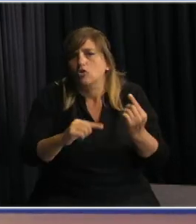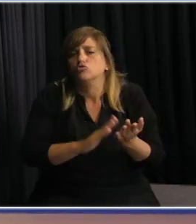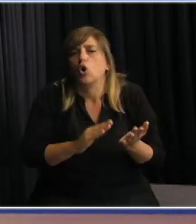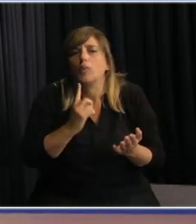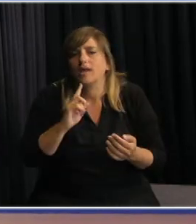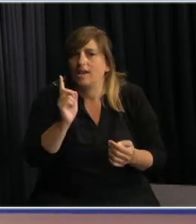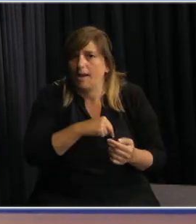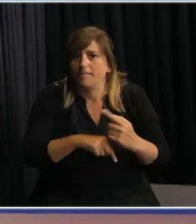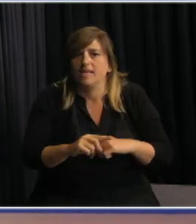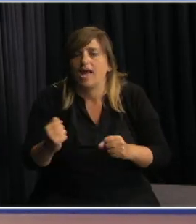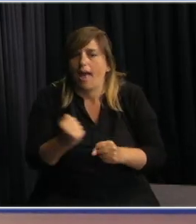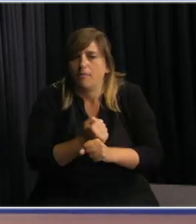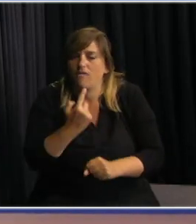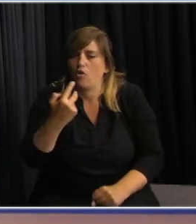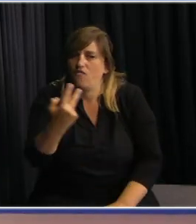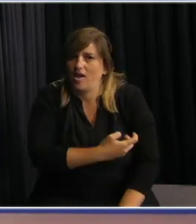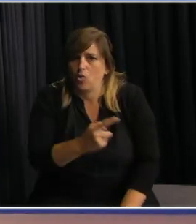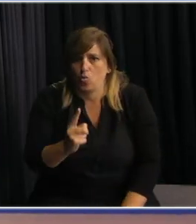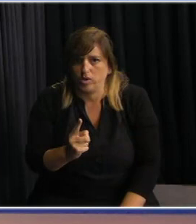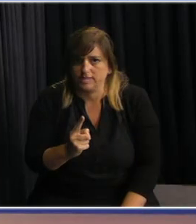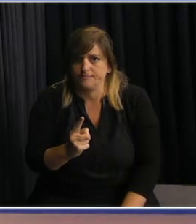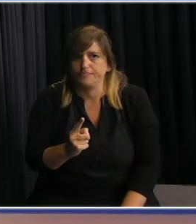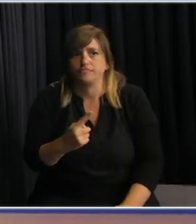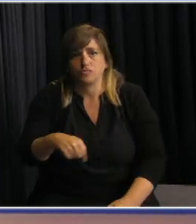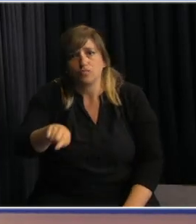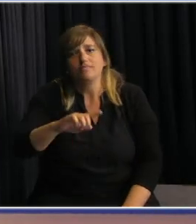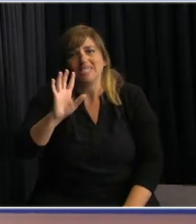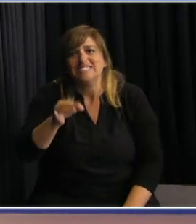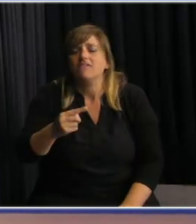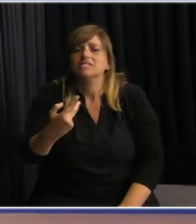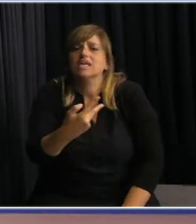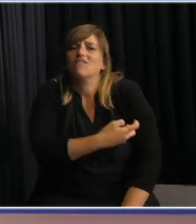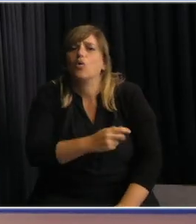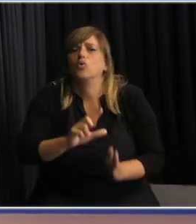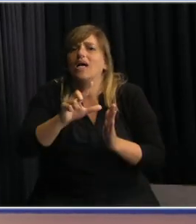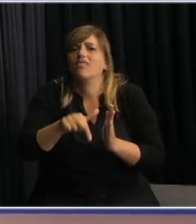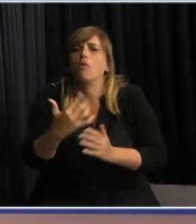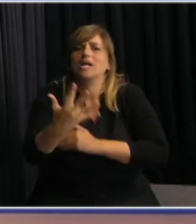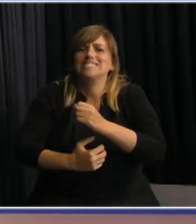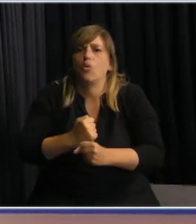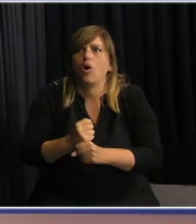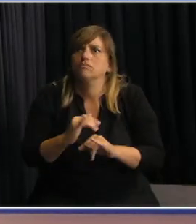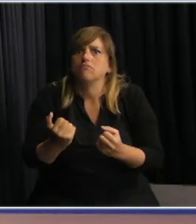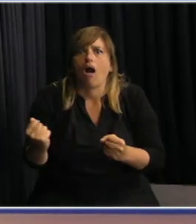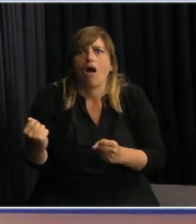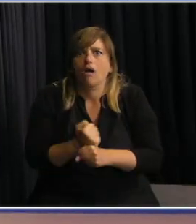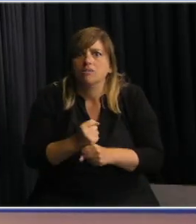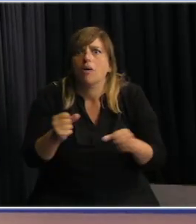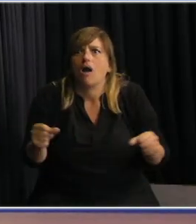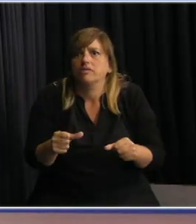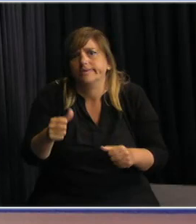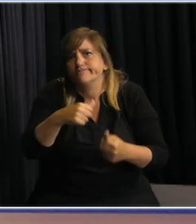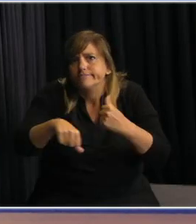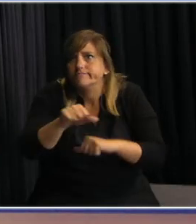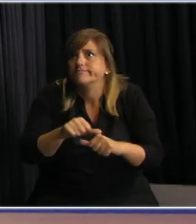velocidad con la cual se aprobaron estas vacunas. Los que saben más dicen que las vacunas demoran 5 años en